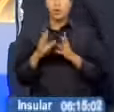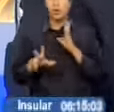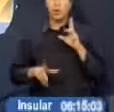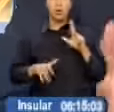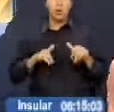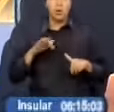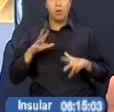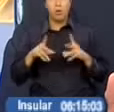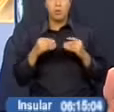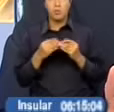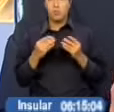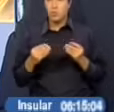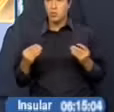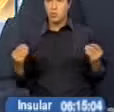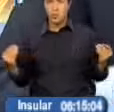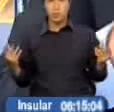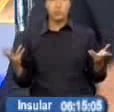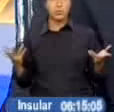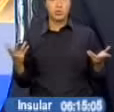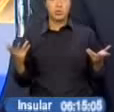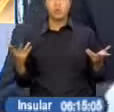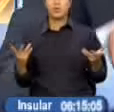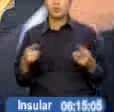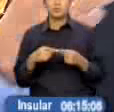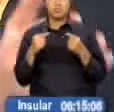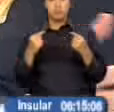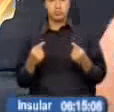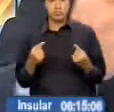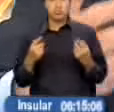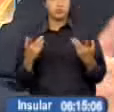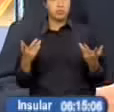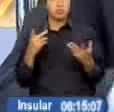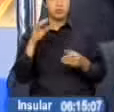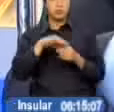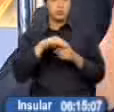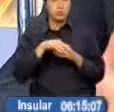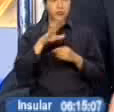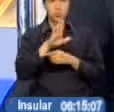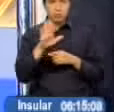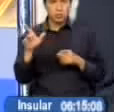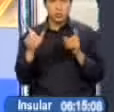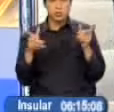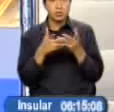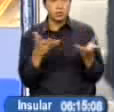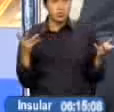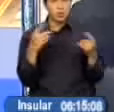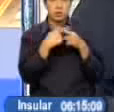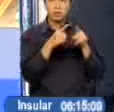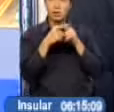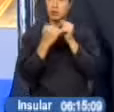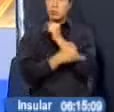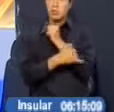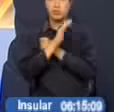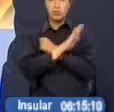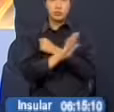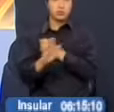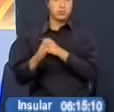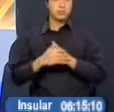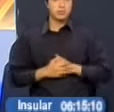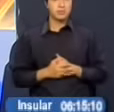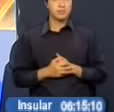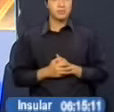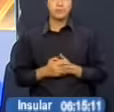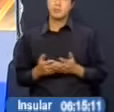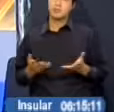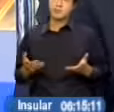ha generado todo esto y ha fraccionado al electorado y a la ciudadanía en los distintos países donde se está dando